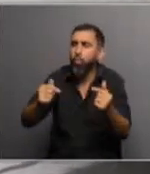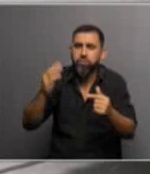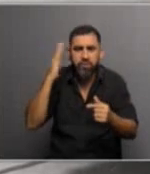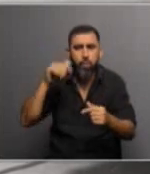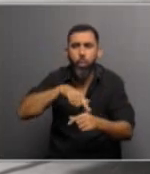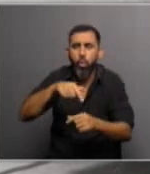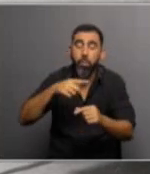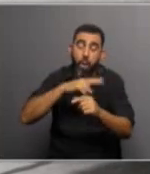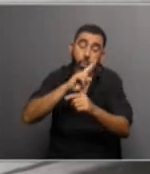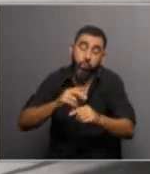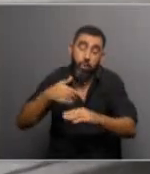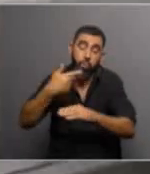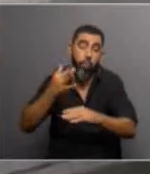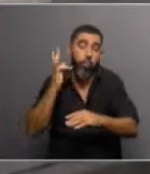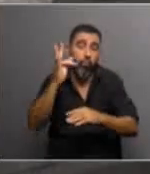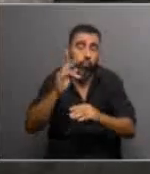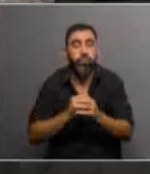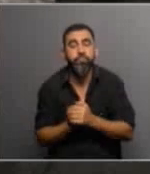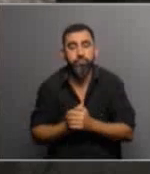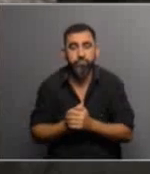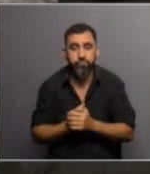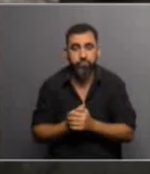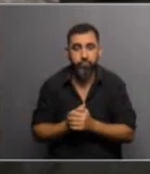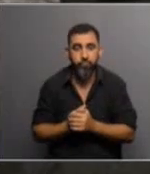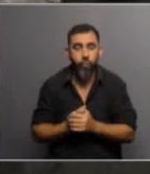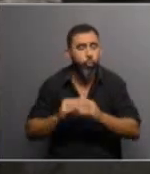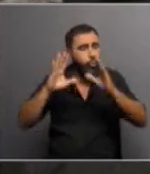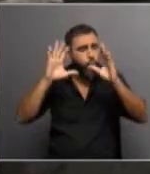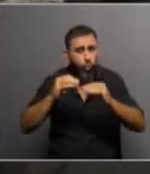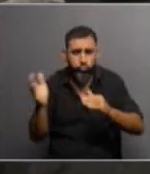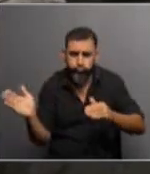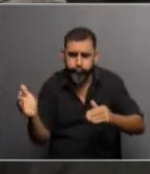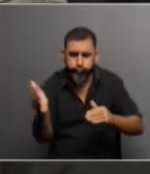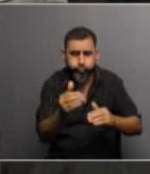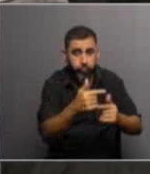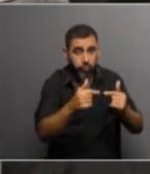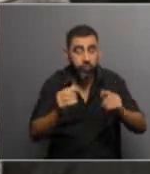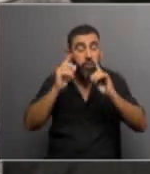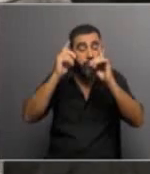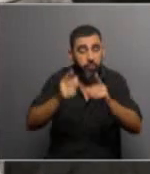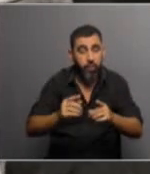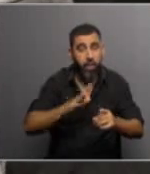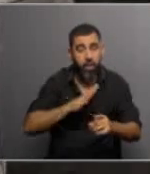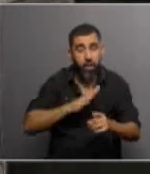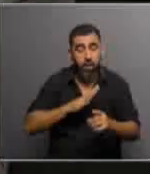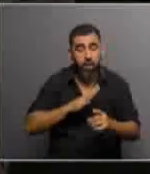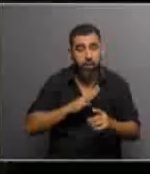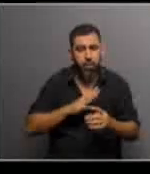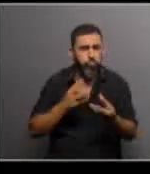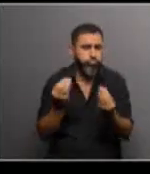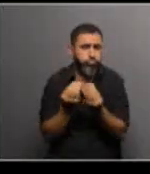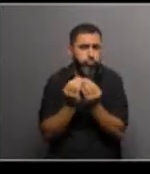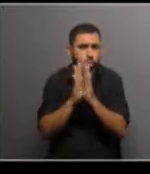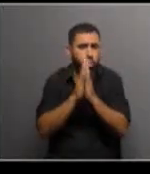darle uso como corresponde un material de archivo que ayuda como decíamos todo lo que recolectaba también había una gran cantidad